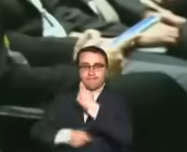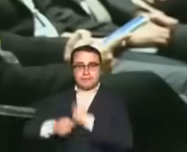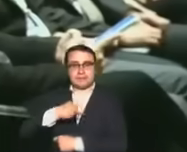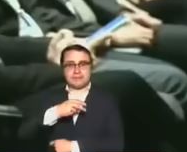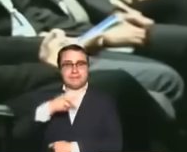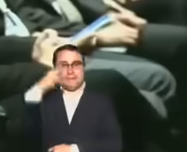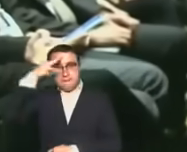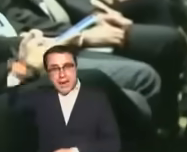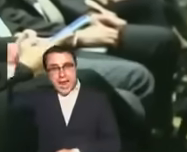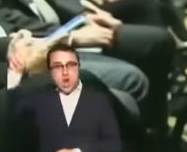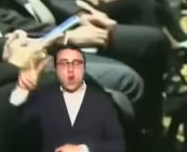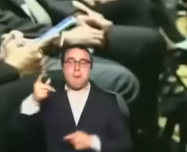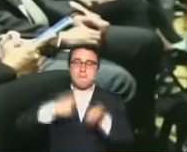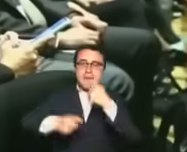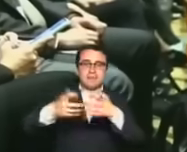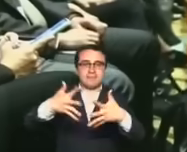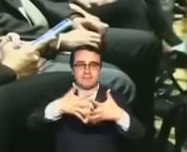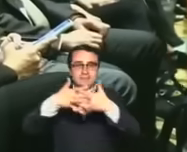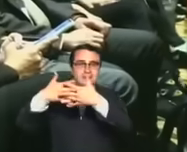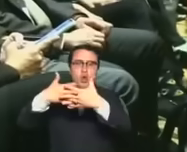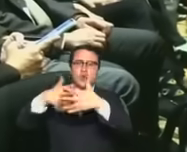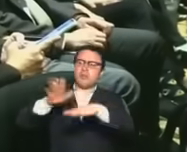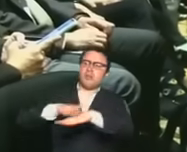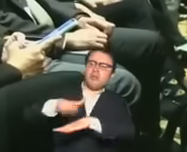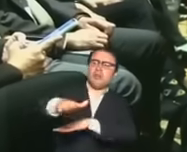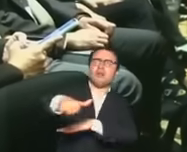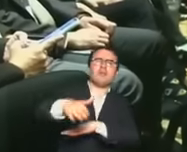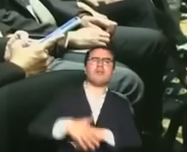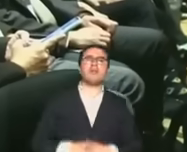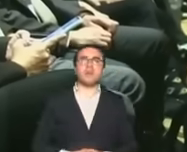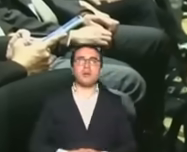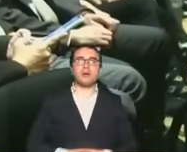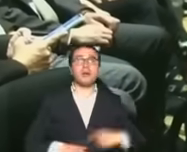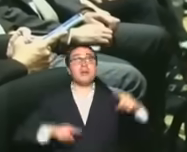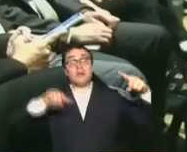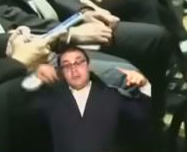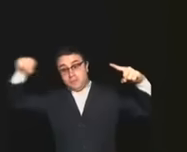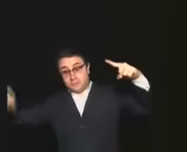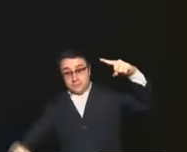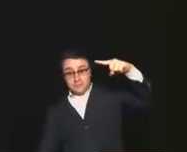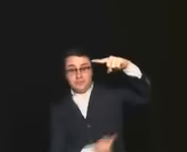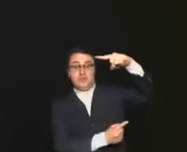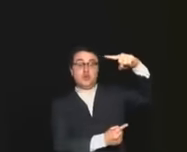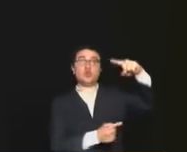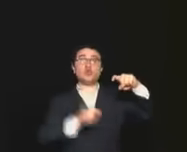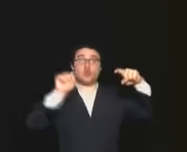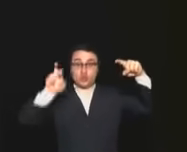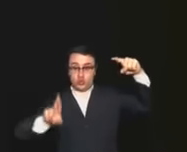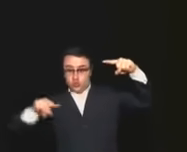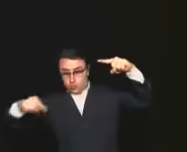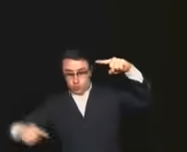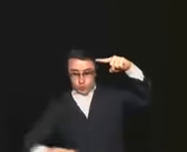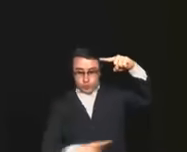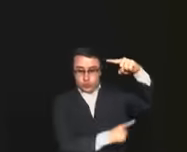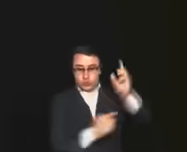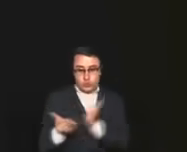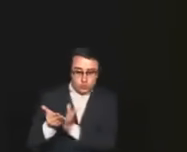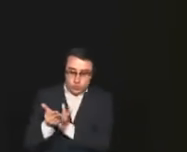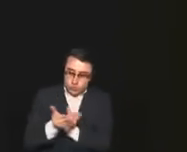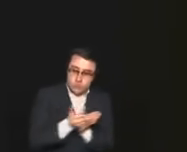la consecuencia de eso es que otra ruta por el sur de cocaína va saliendo hacia